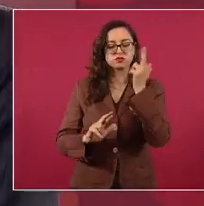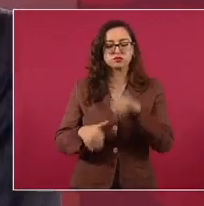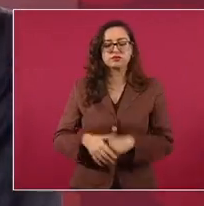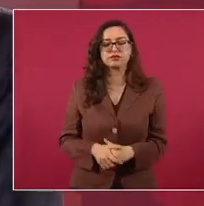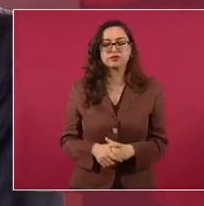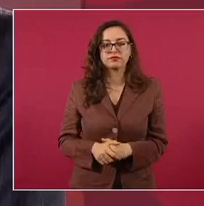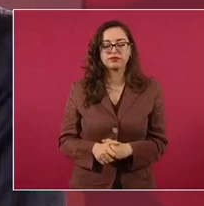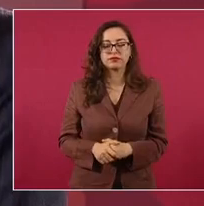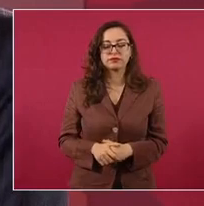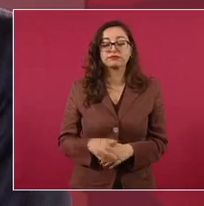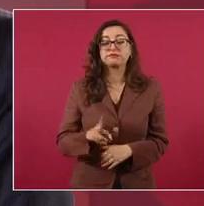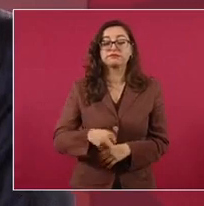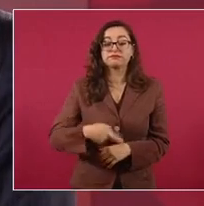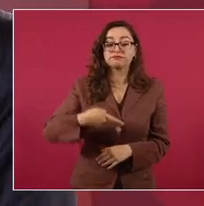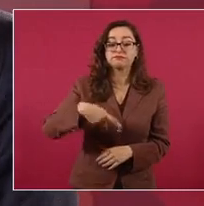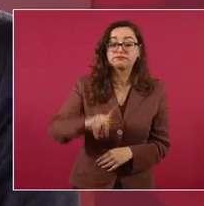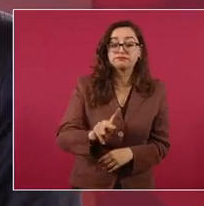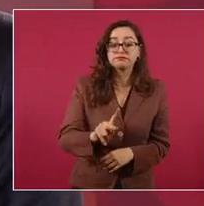Nada más que es una revolución